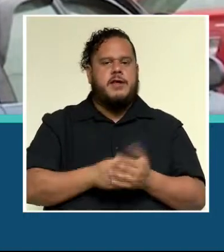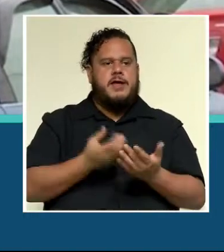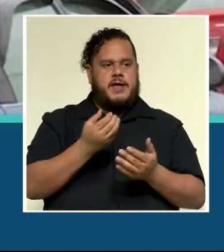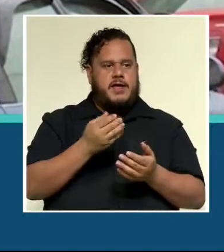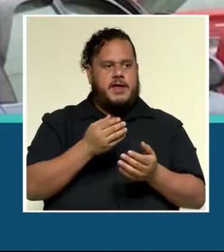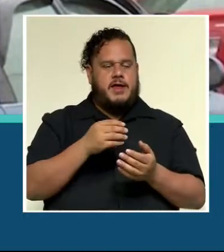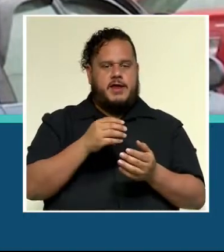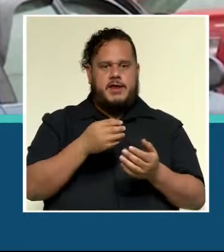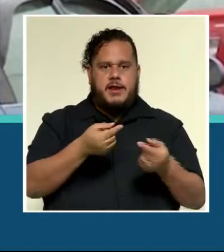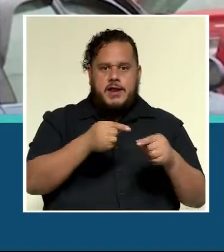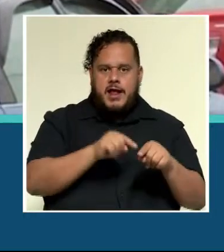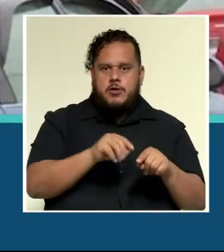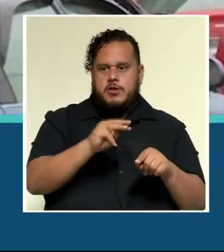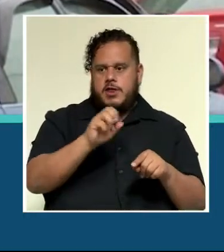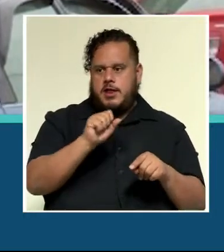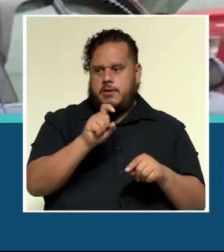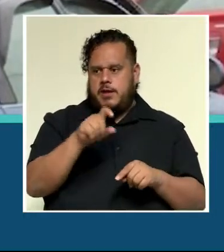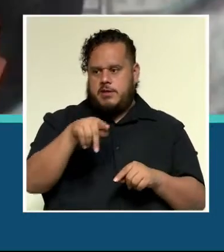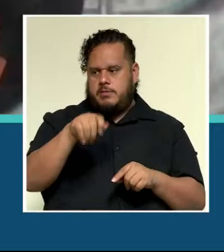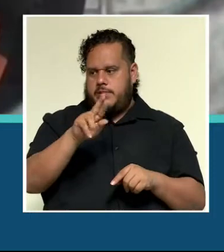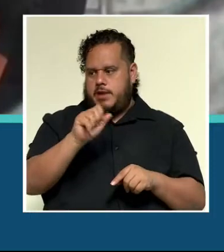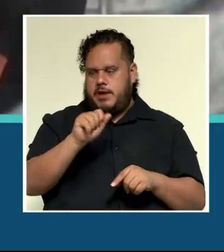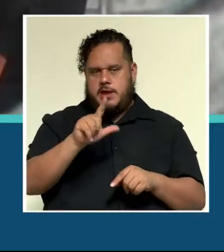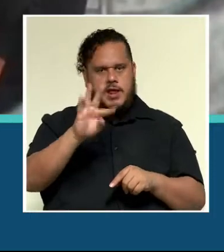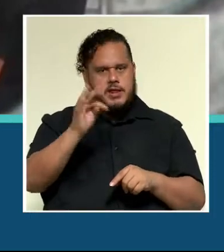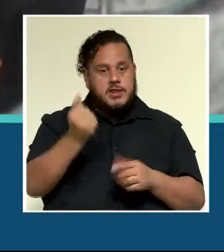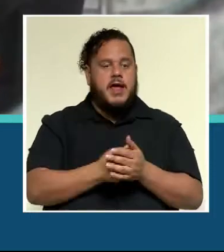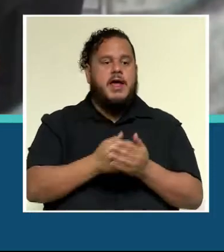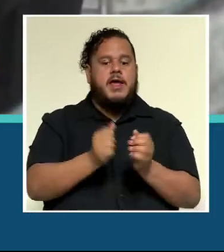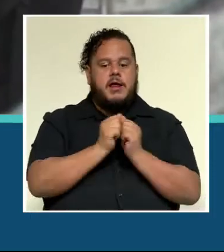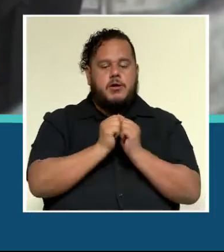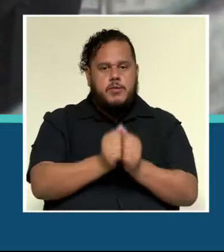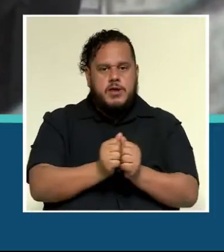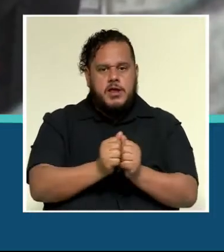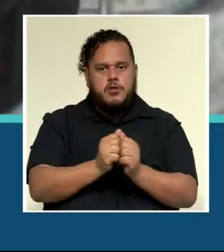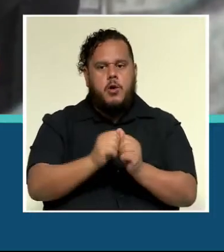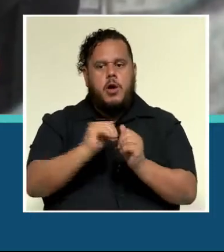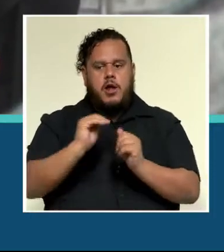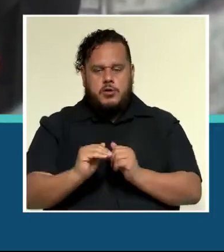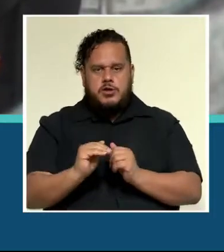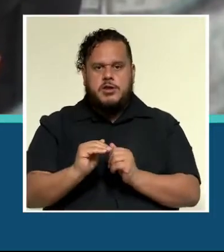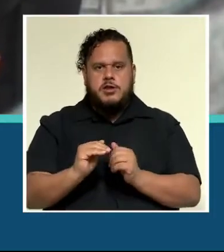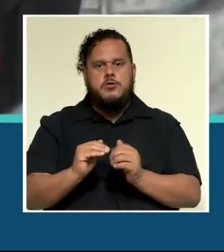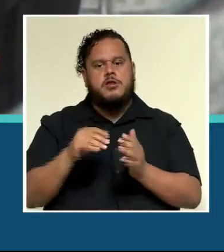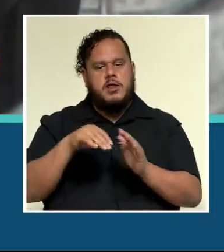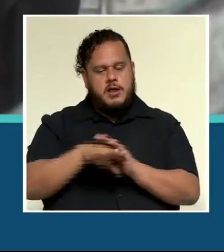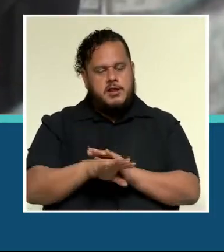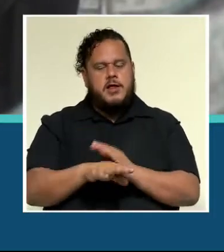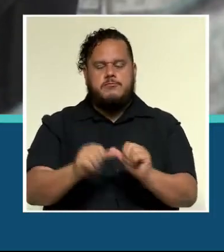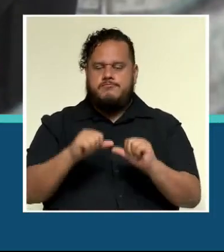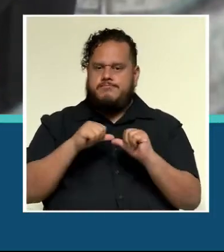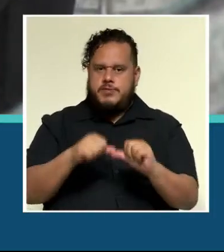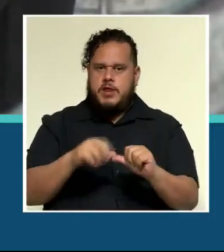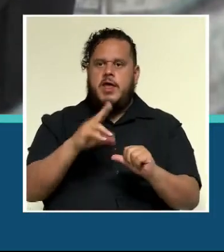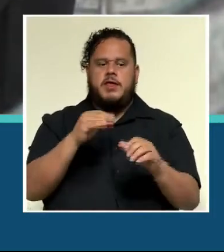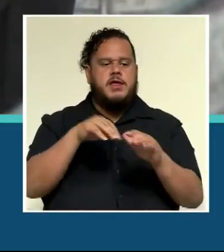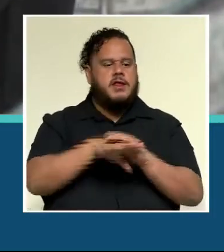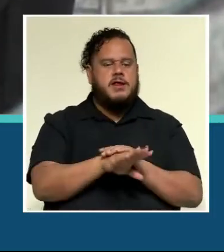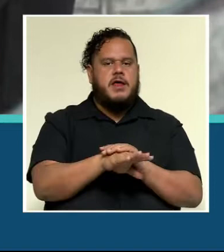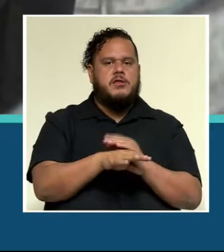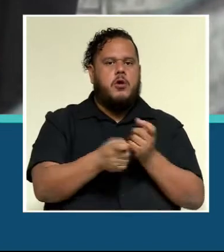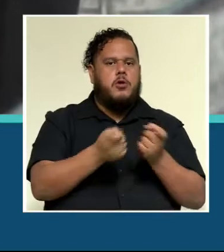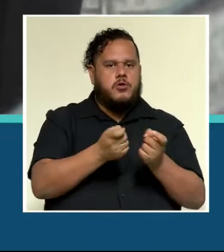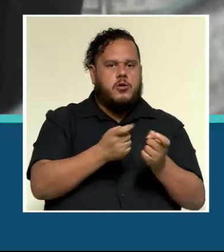Hospital Max Peralta, el acompañamiento a los menores internados se mantiene, así como el ingreso controlado a la unidad de